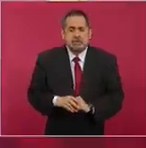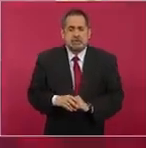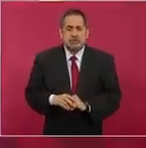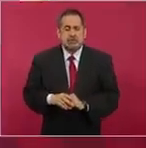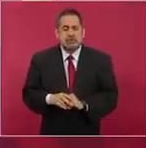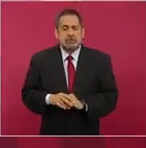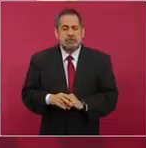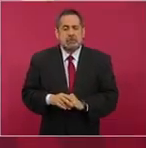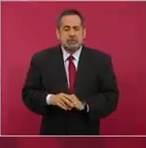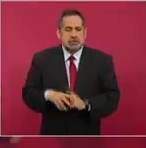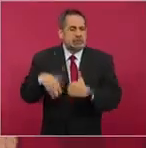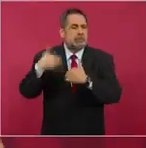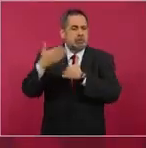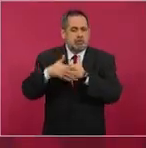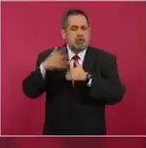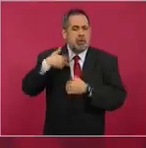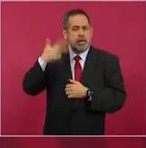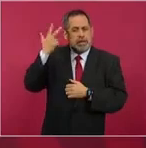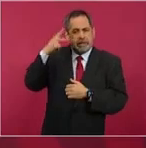Ahora que voy a las giras,